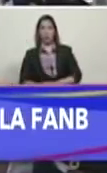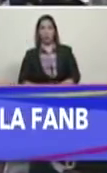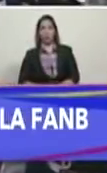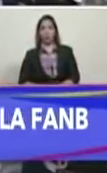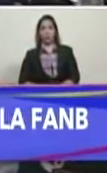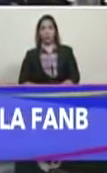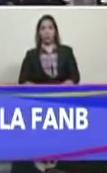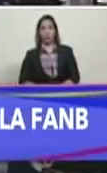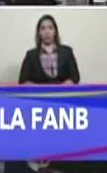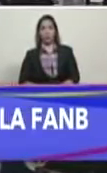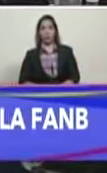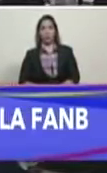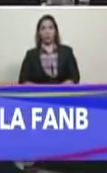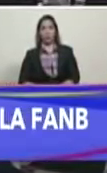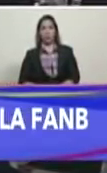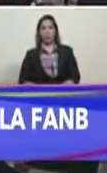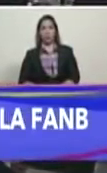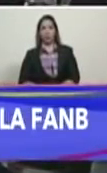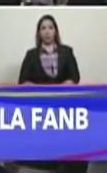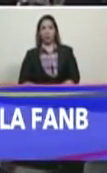a los que vienen llegando de permiso